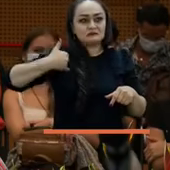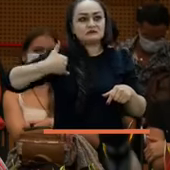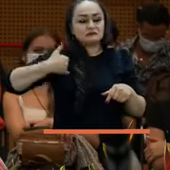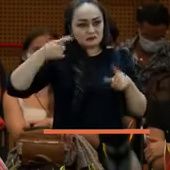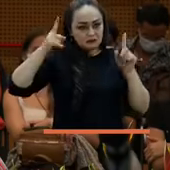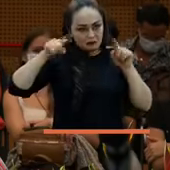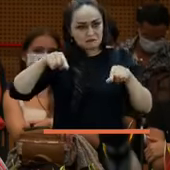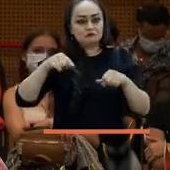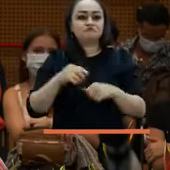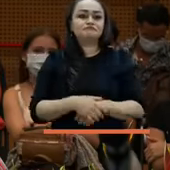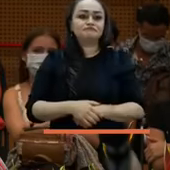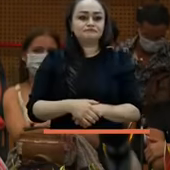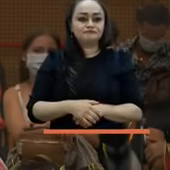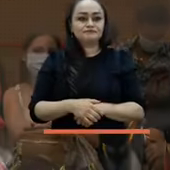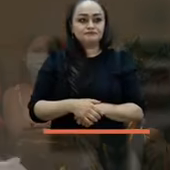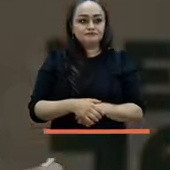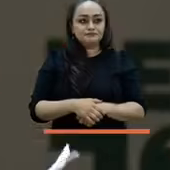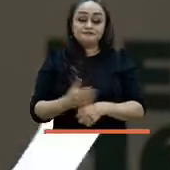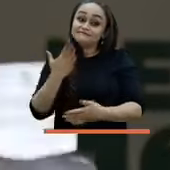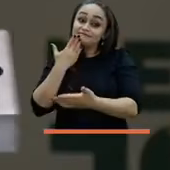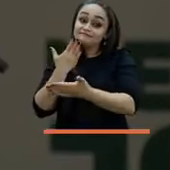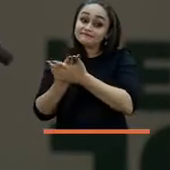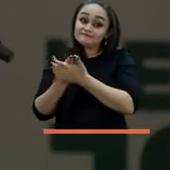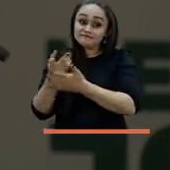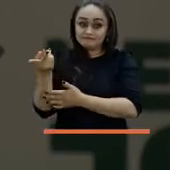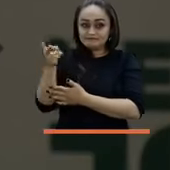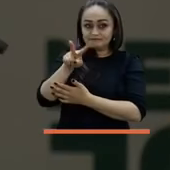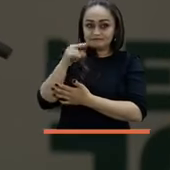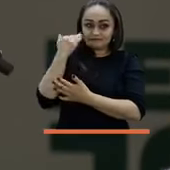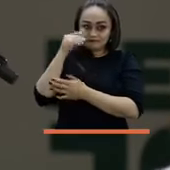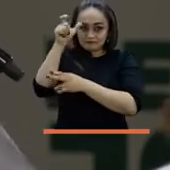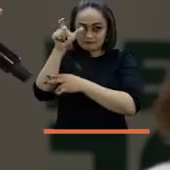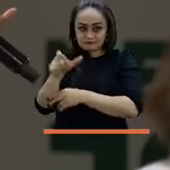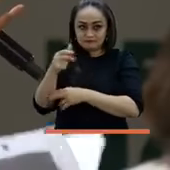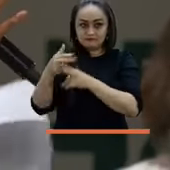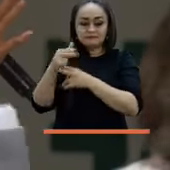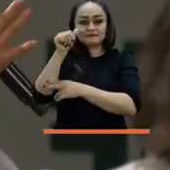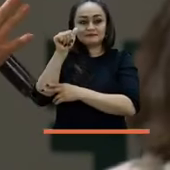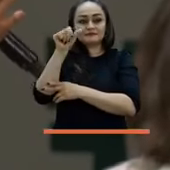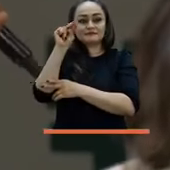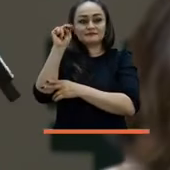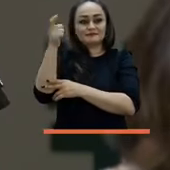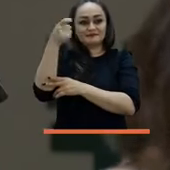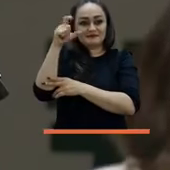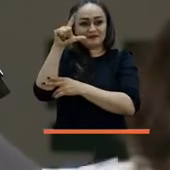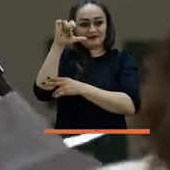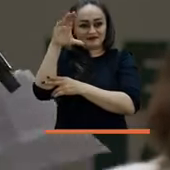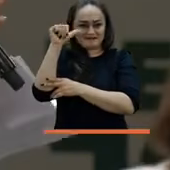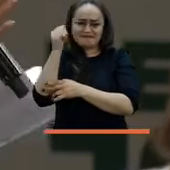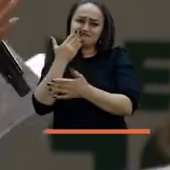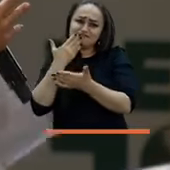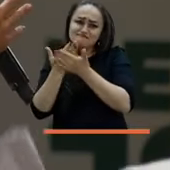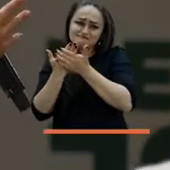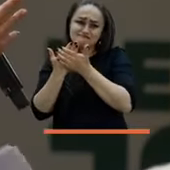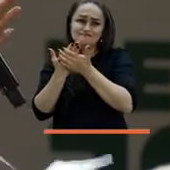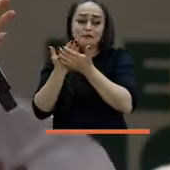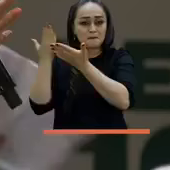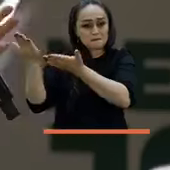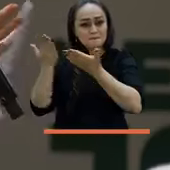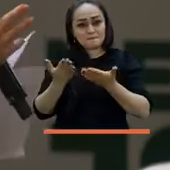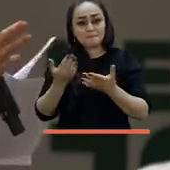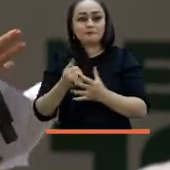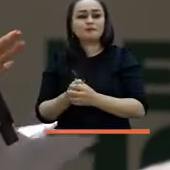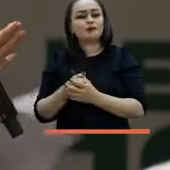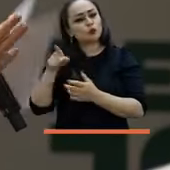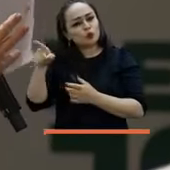toca profundamente dice jan y muchas gracias angélica bueno bienvenida también a este espacio agradecerte mucho y un poco cuéntanos